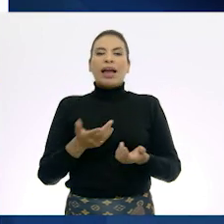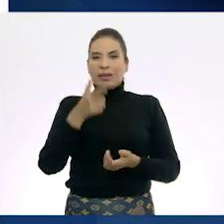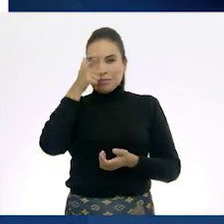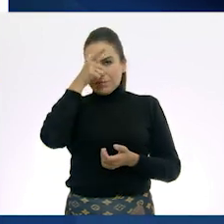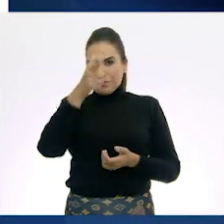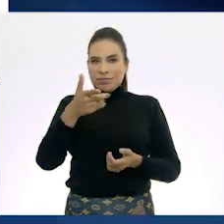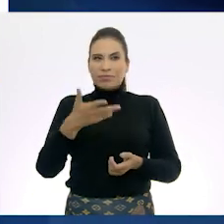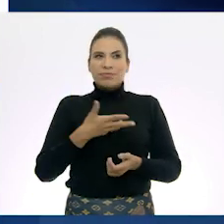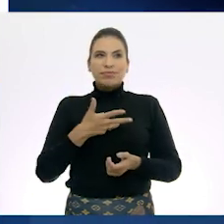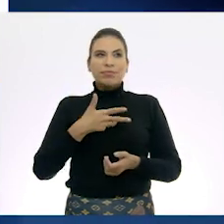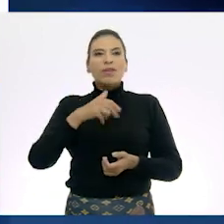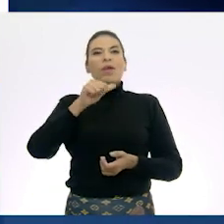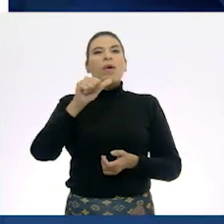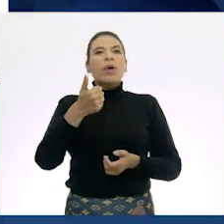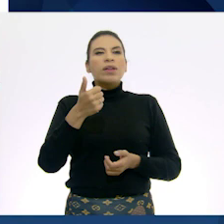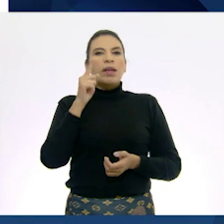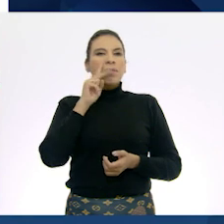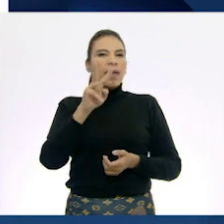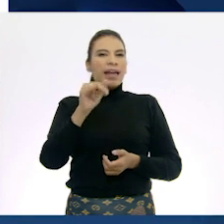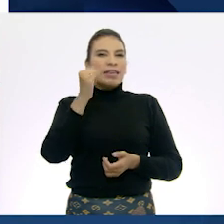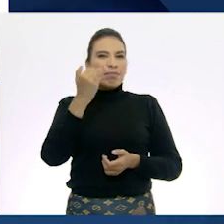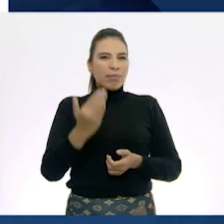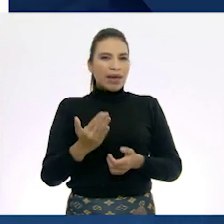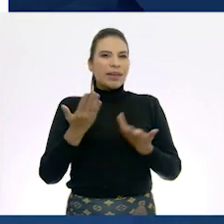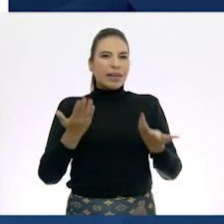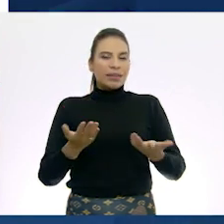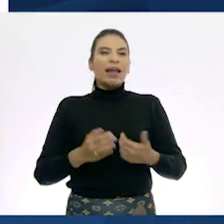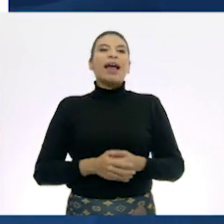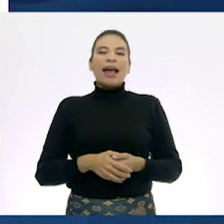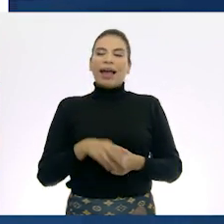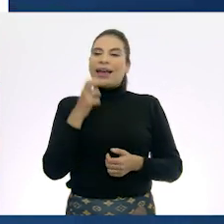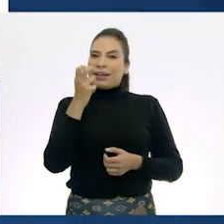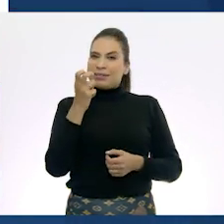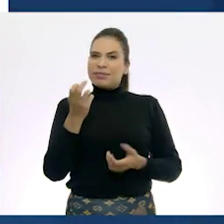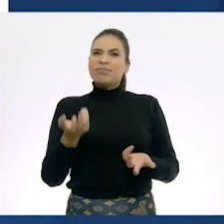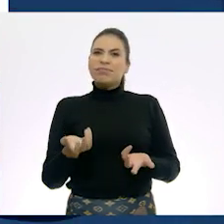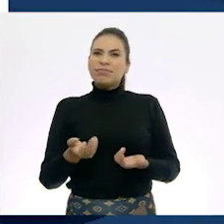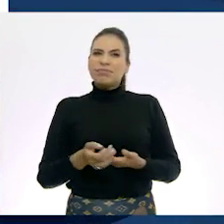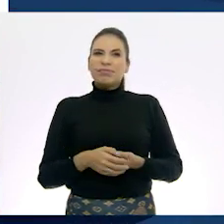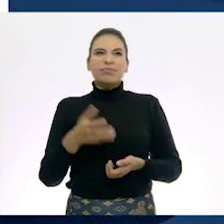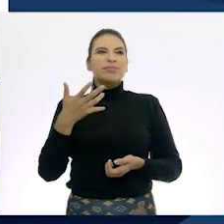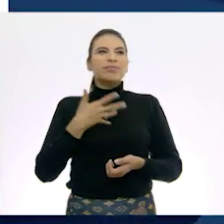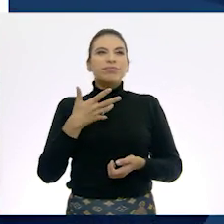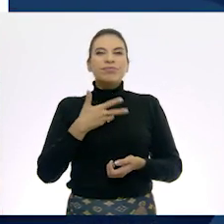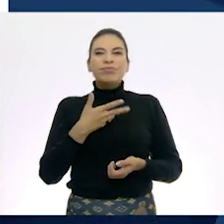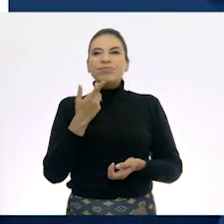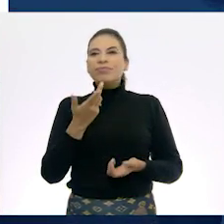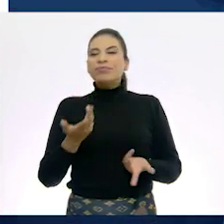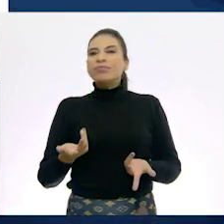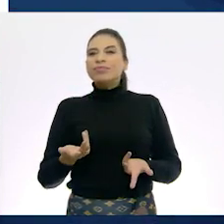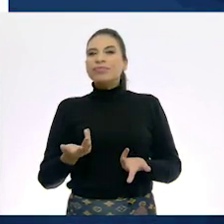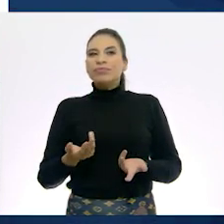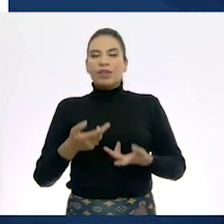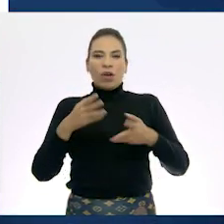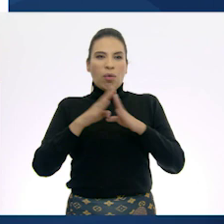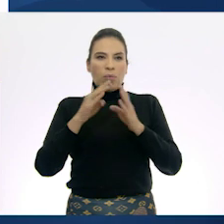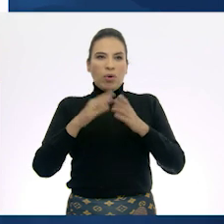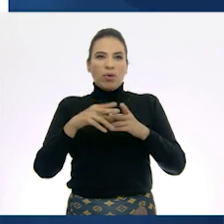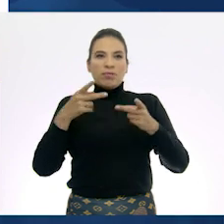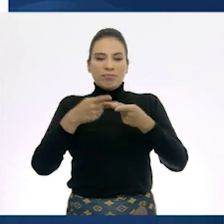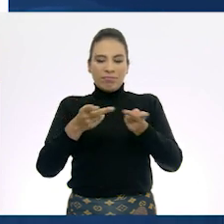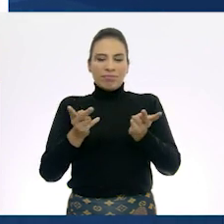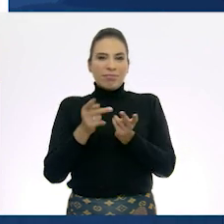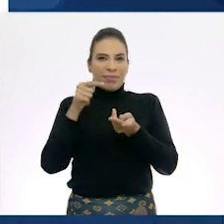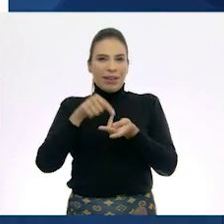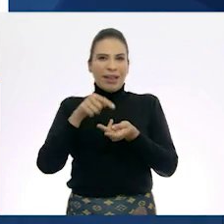tenemos otra imagen. Y esta también, aquí tenemos un platillo. ¿De uh-huh.